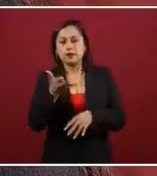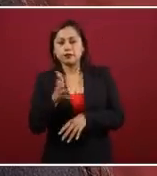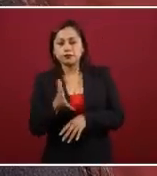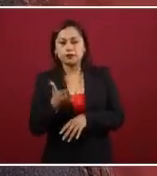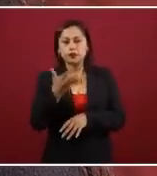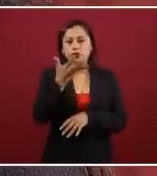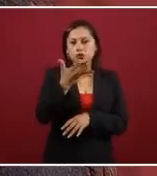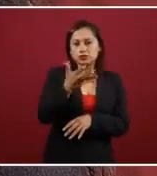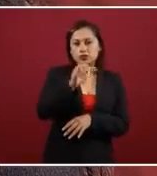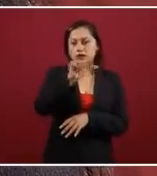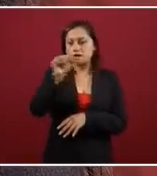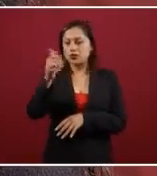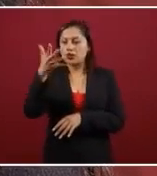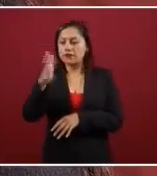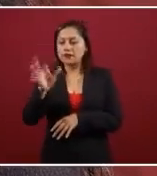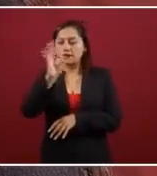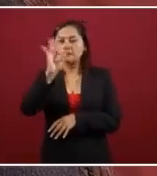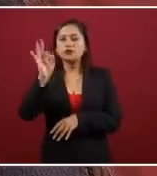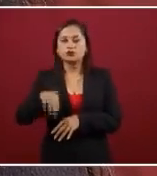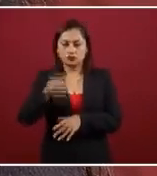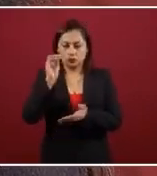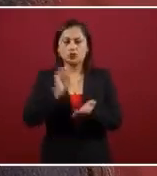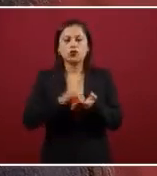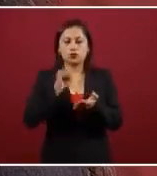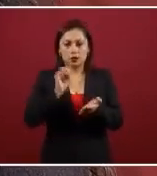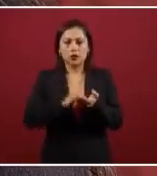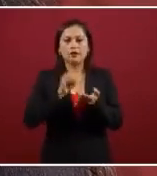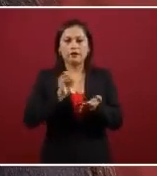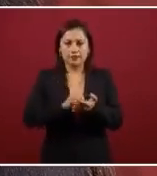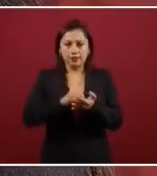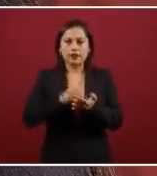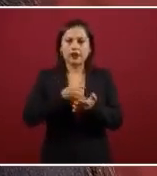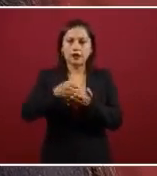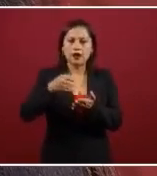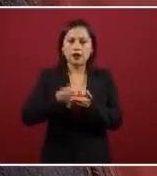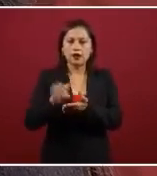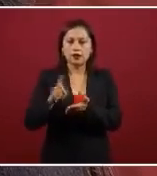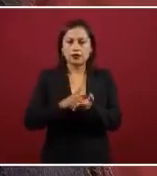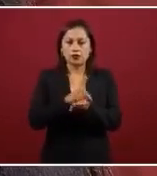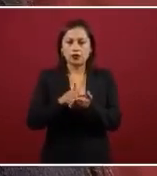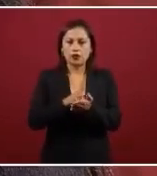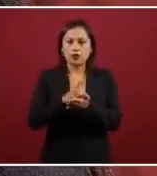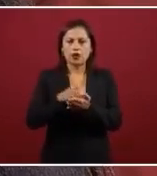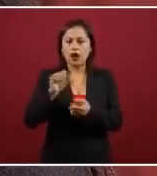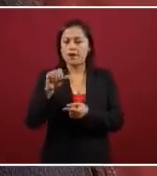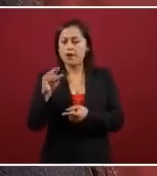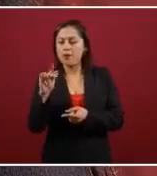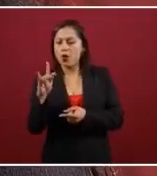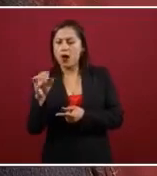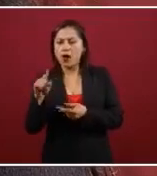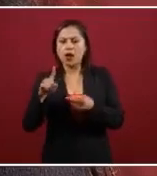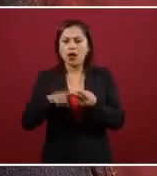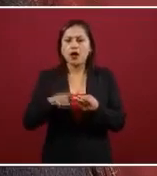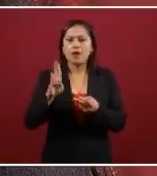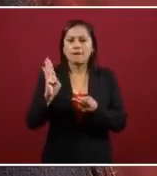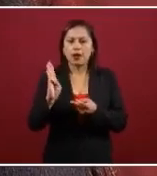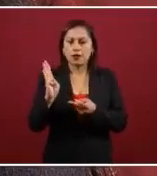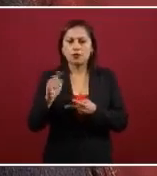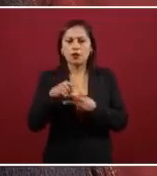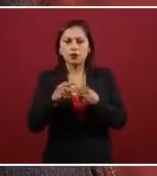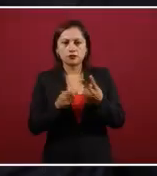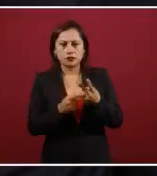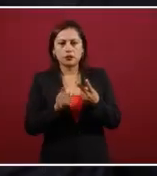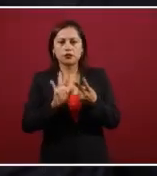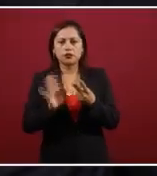al 10% todavía de siembra de enervantes, hablo de amapola y de marihuana, pero se está bajando. El programa ha sido muy bien